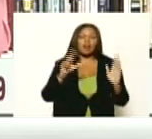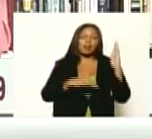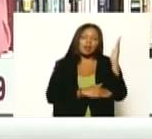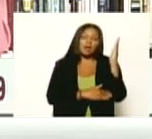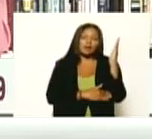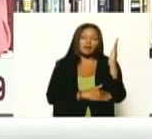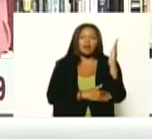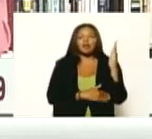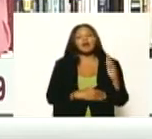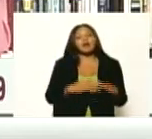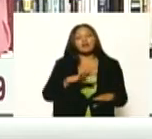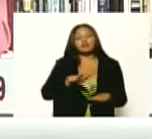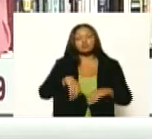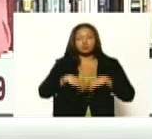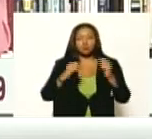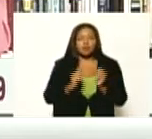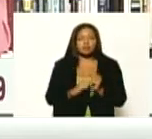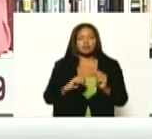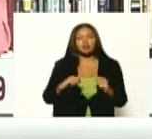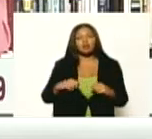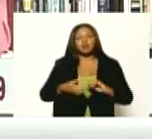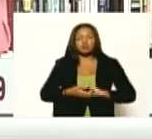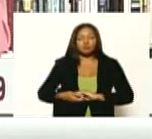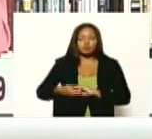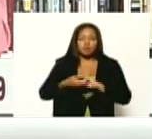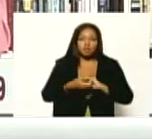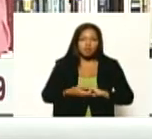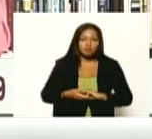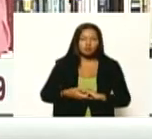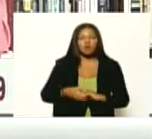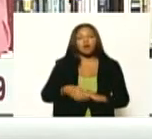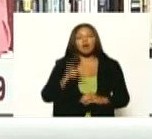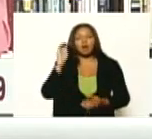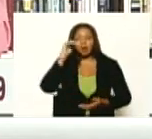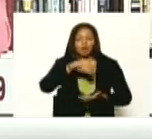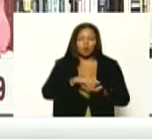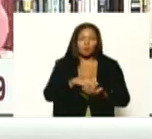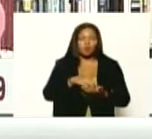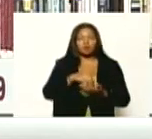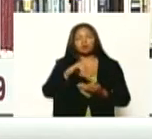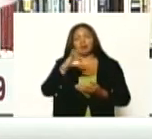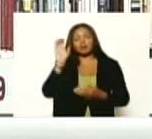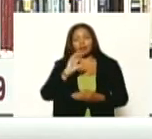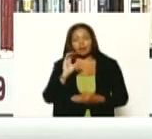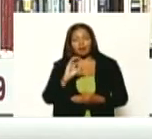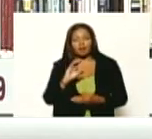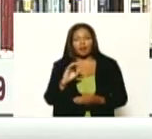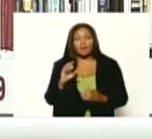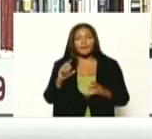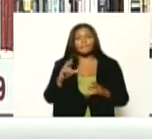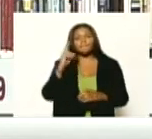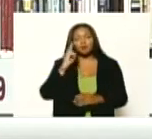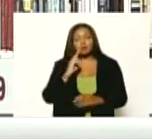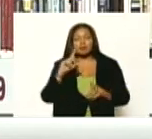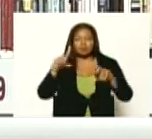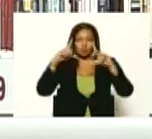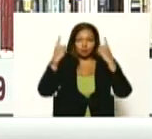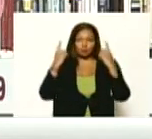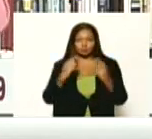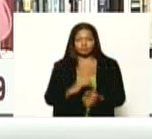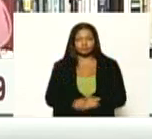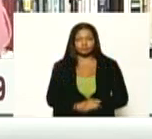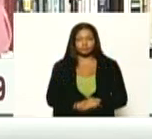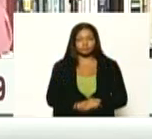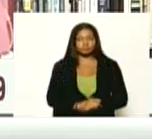Anzoátegui, Amazonas, Yaracuy, Trujillo, Miranda, Aragua, Sucre, Cojedes, Caracas, Bolívar y La Guaira.